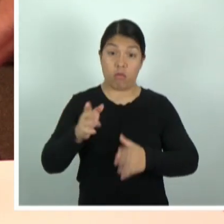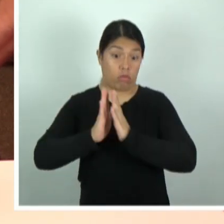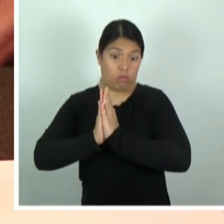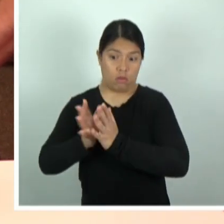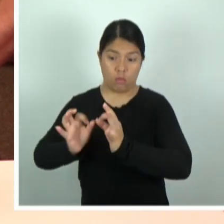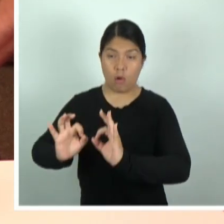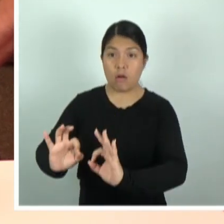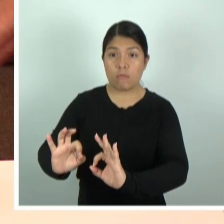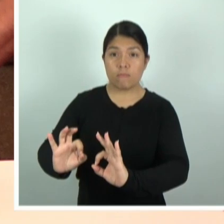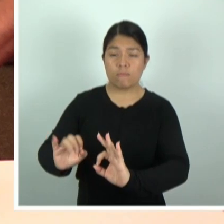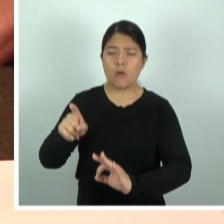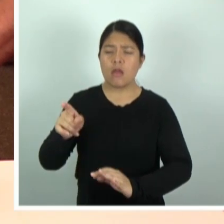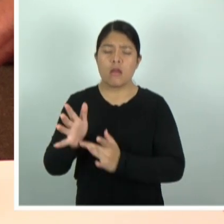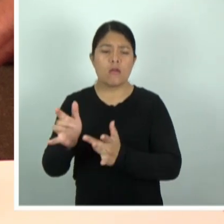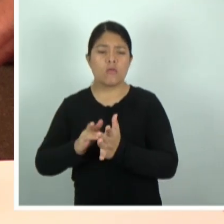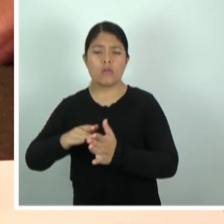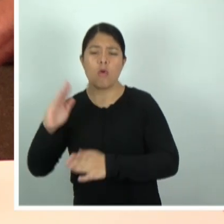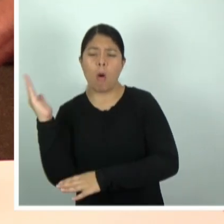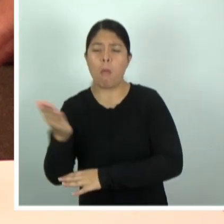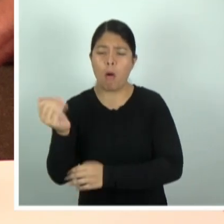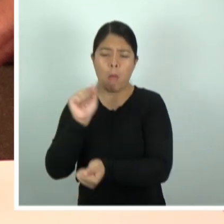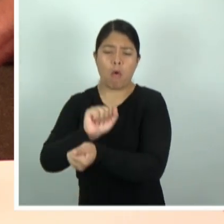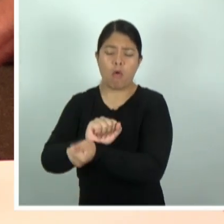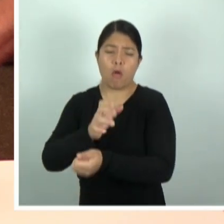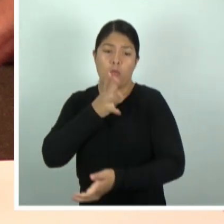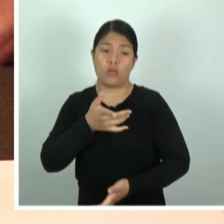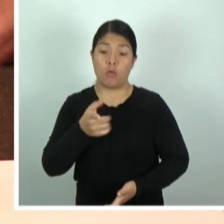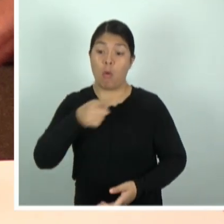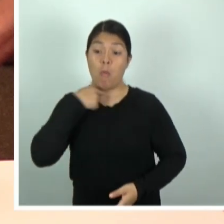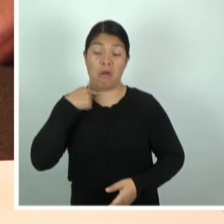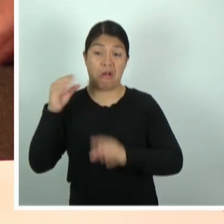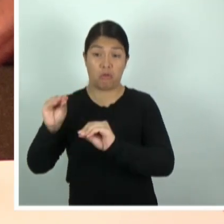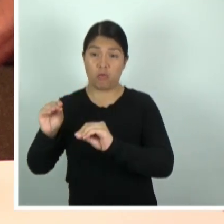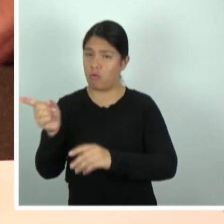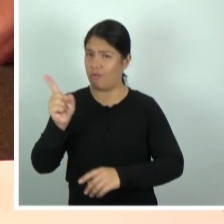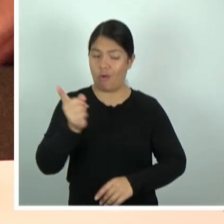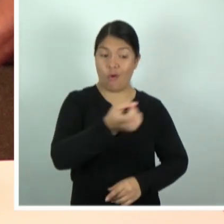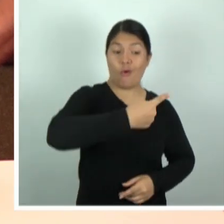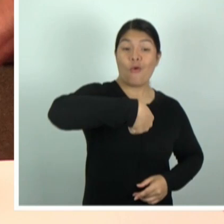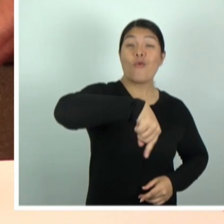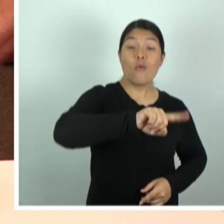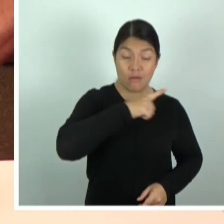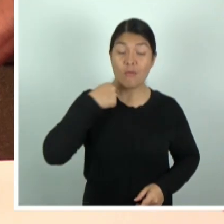sus pecados, sino por los nuestros, por nuestros pecados.